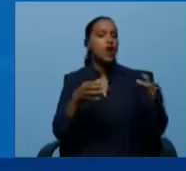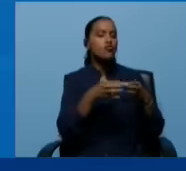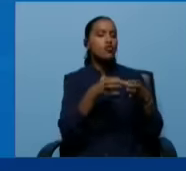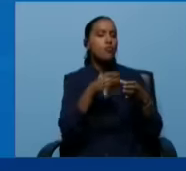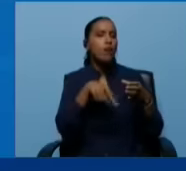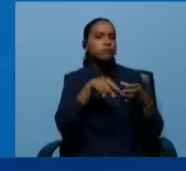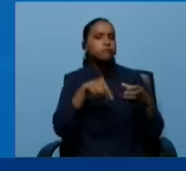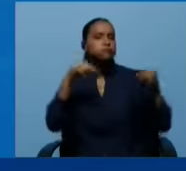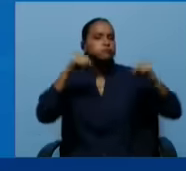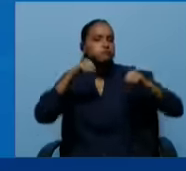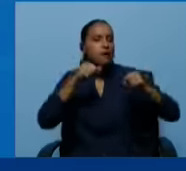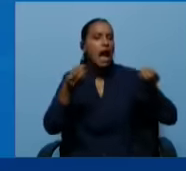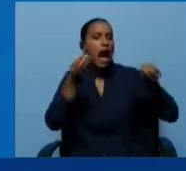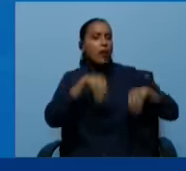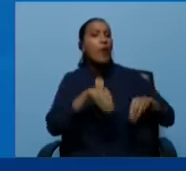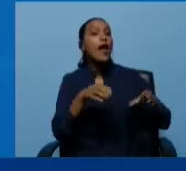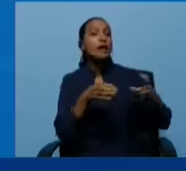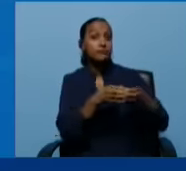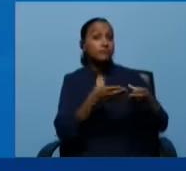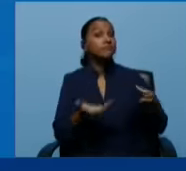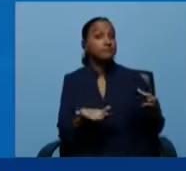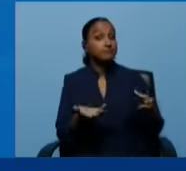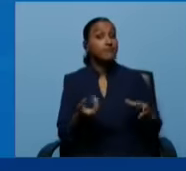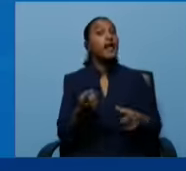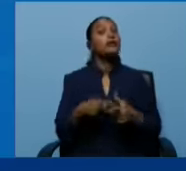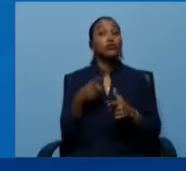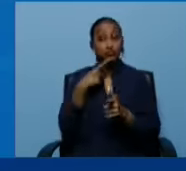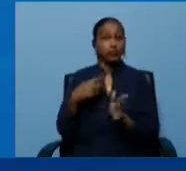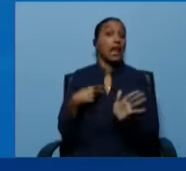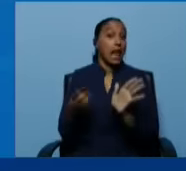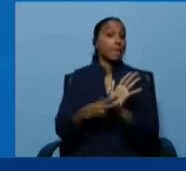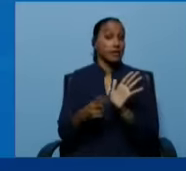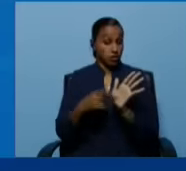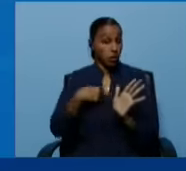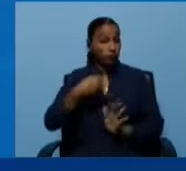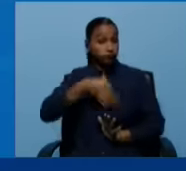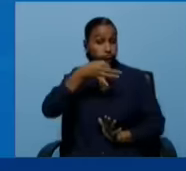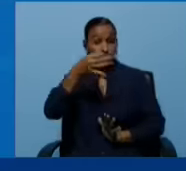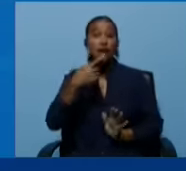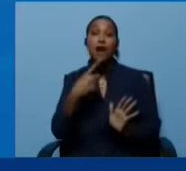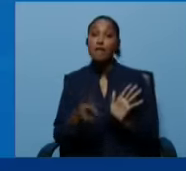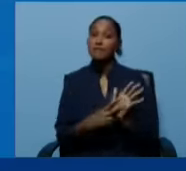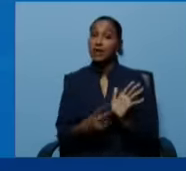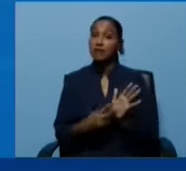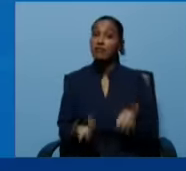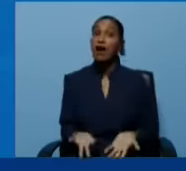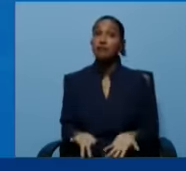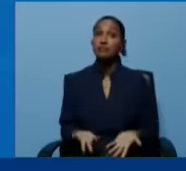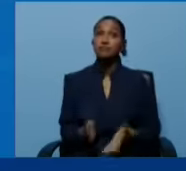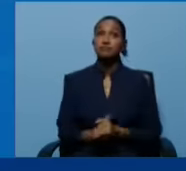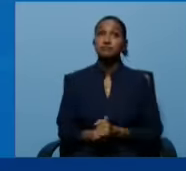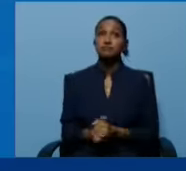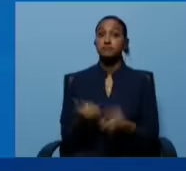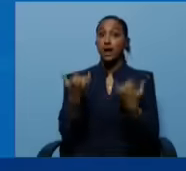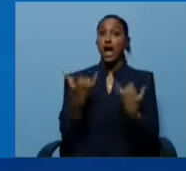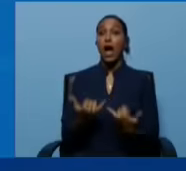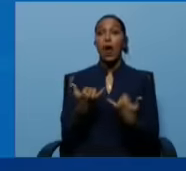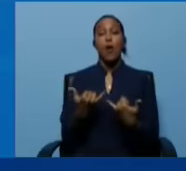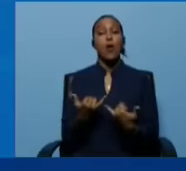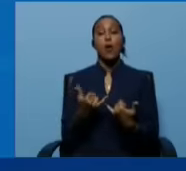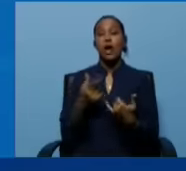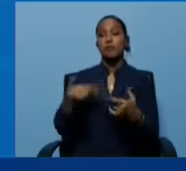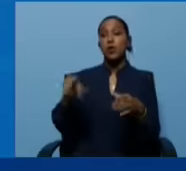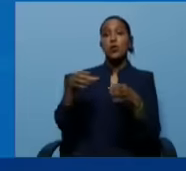Ahí está, esa es la verdad. Ellos sencillamente ahora se lanzan una arremetida